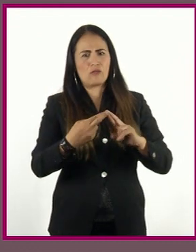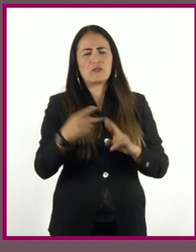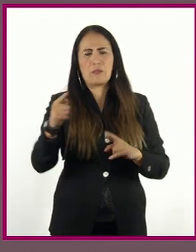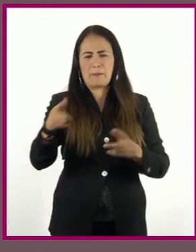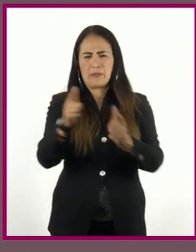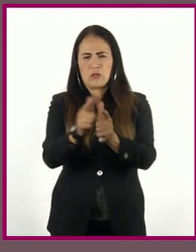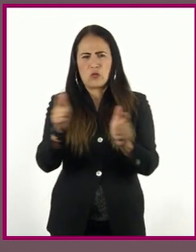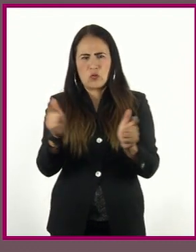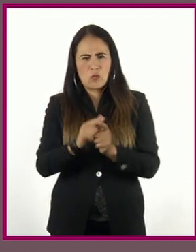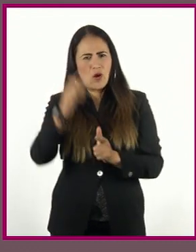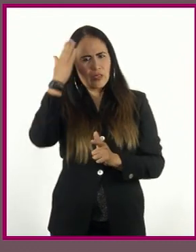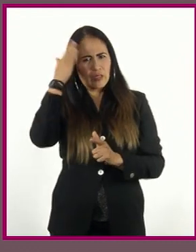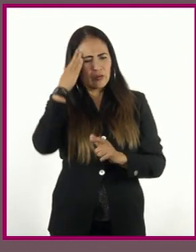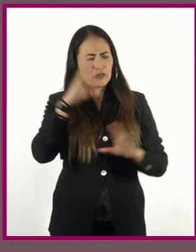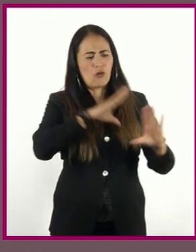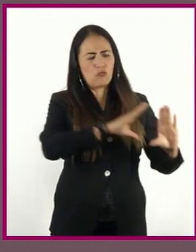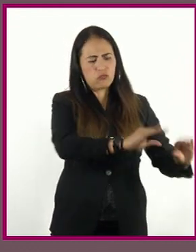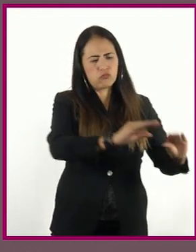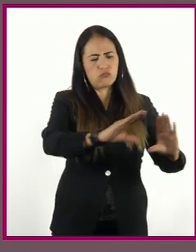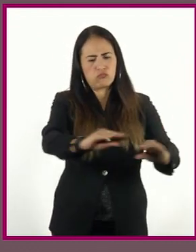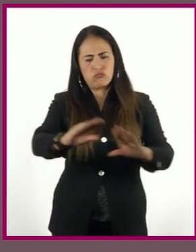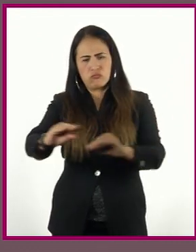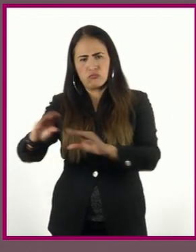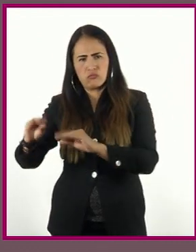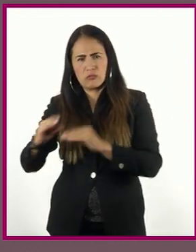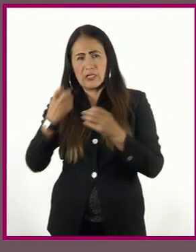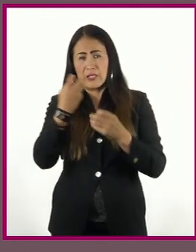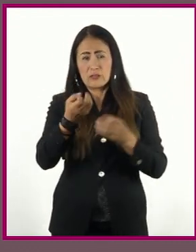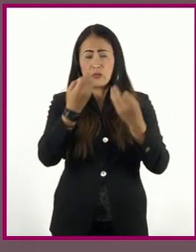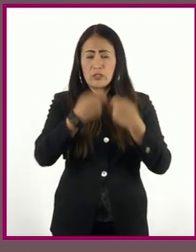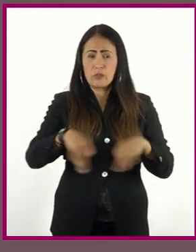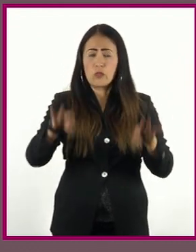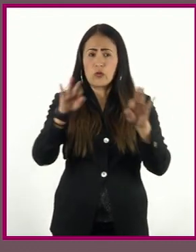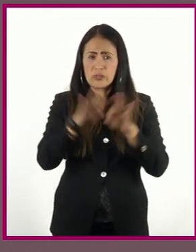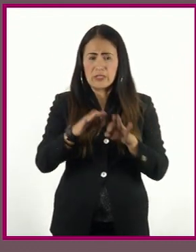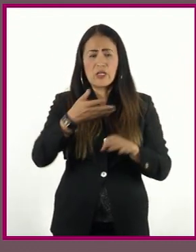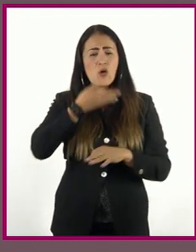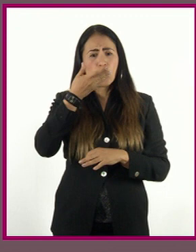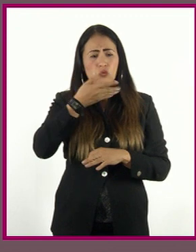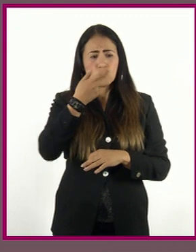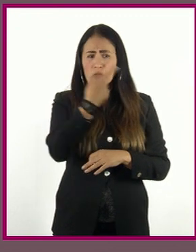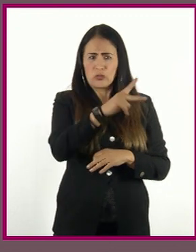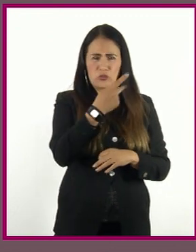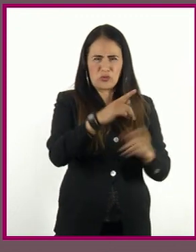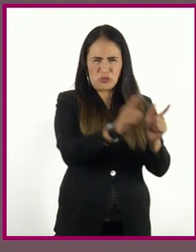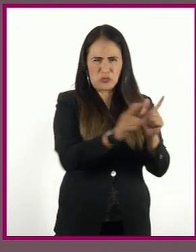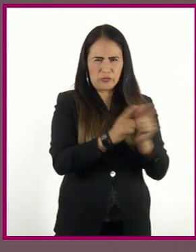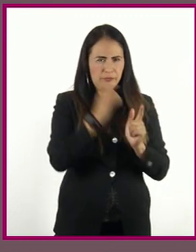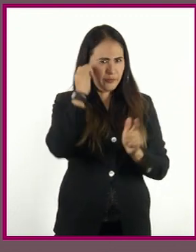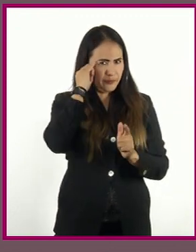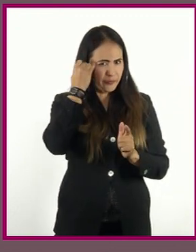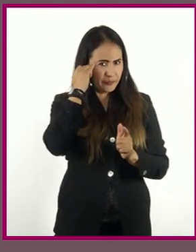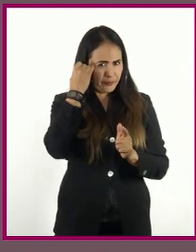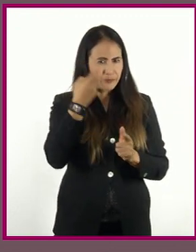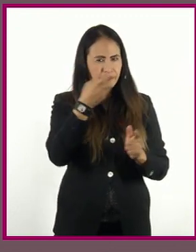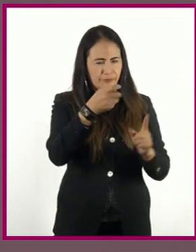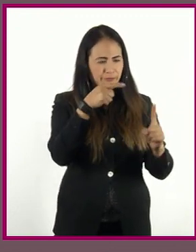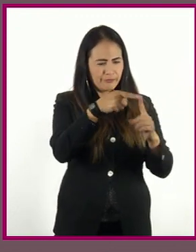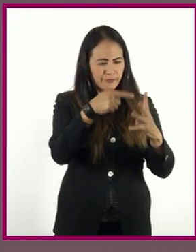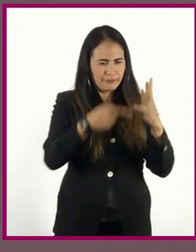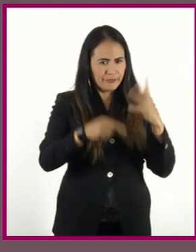frailes fueron de gran importancia, debido a que transformaron algunas prácticas indígenas que les permitieron lograr su